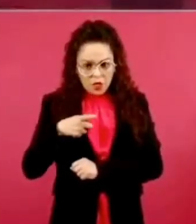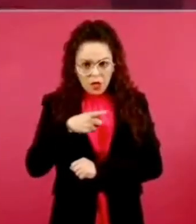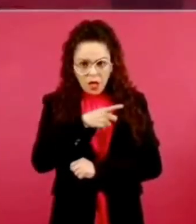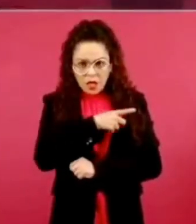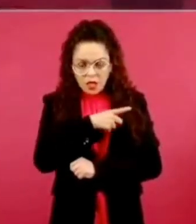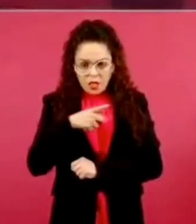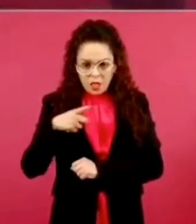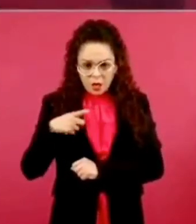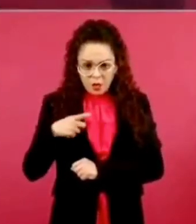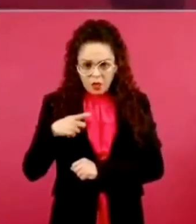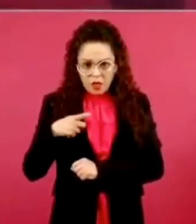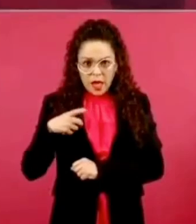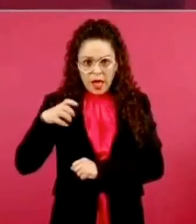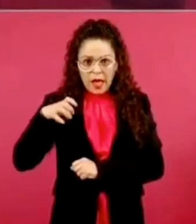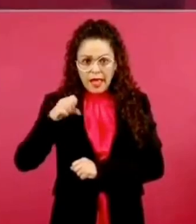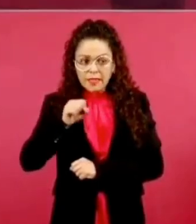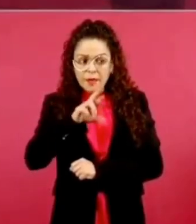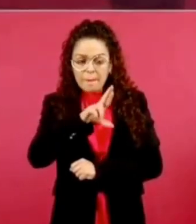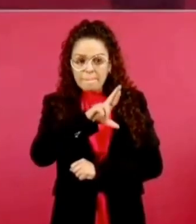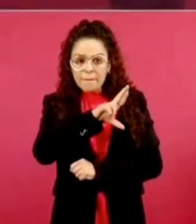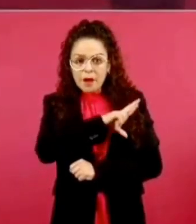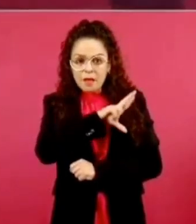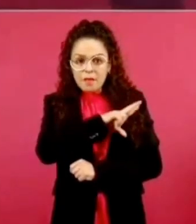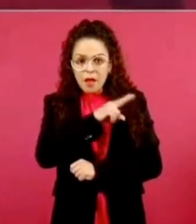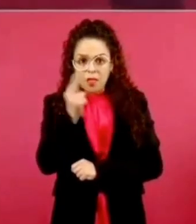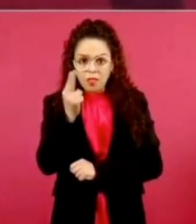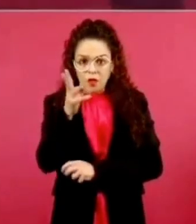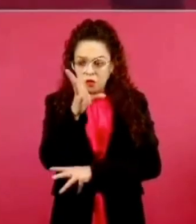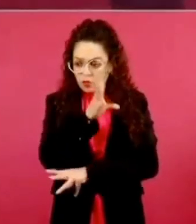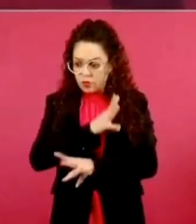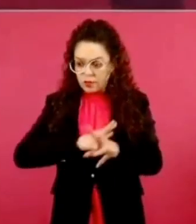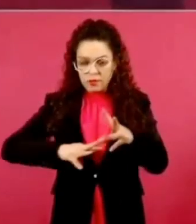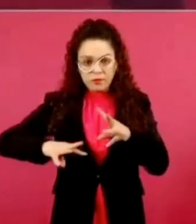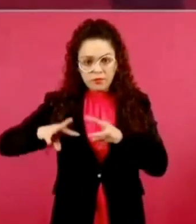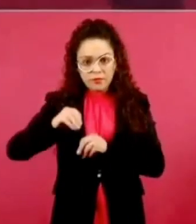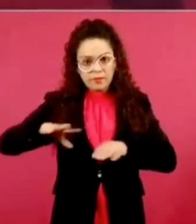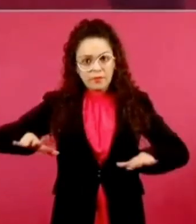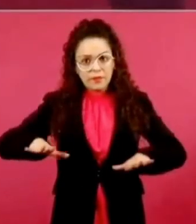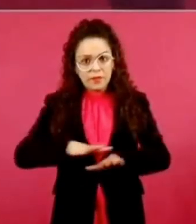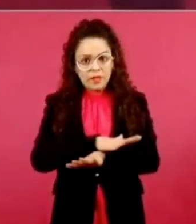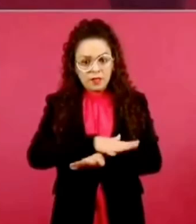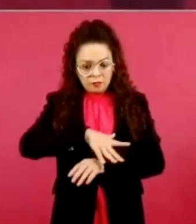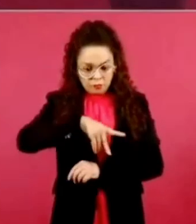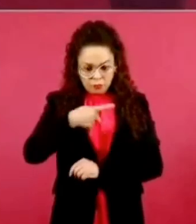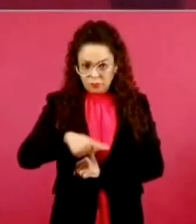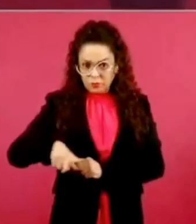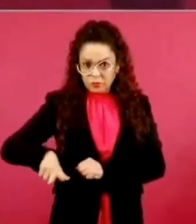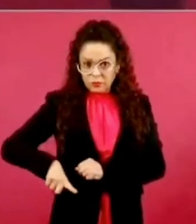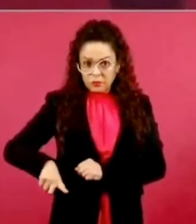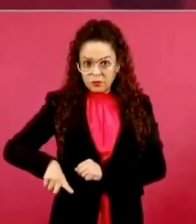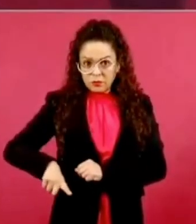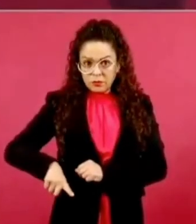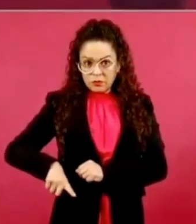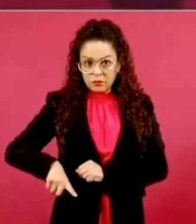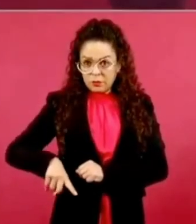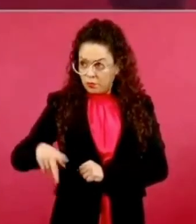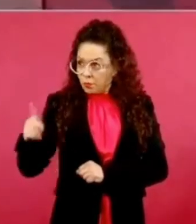privadas de unos cuantos en deuda pública? Sí, es que tenemos que salvar el sistema financiero.